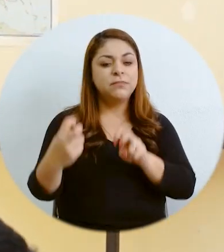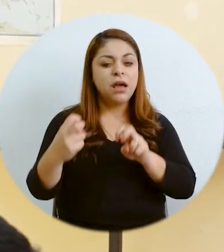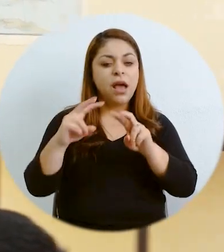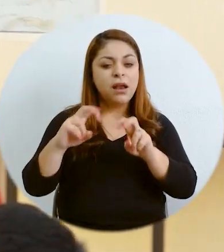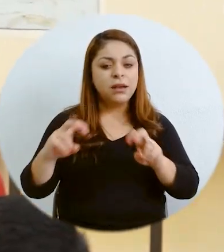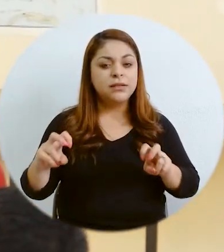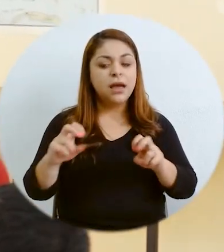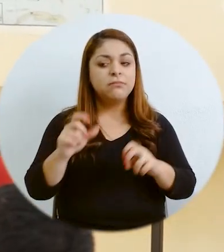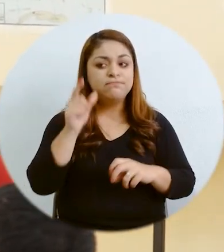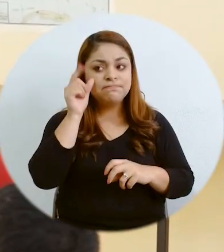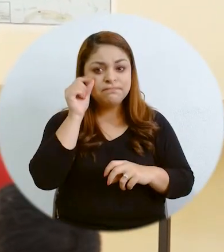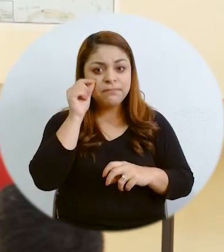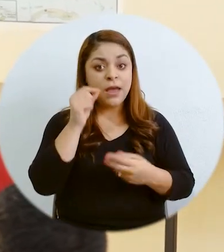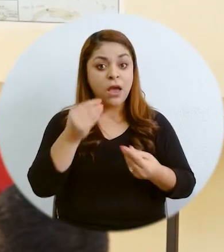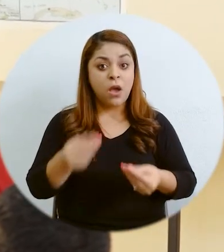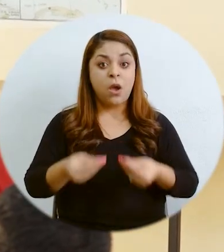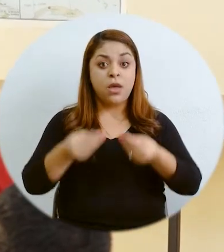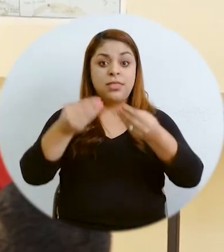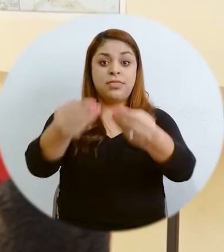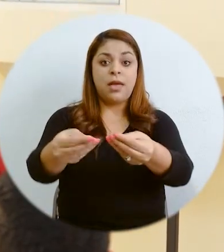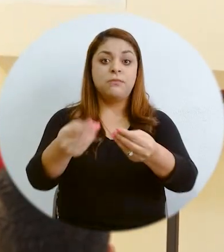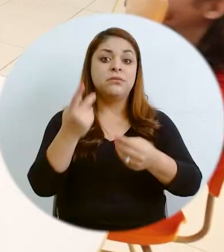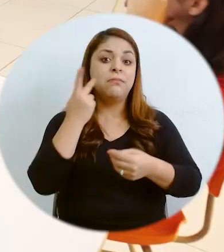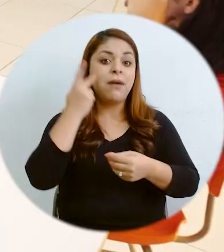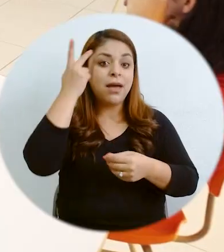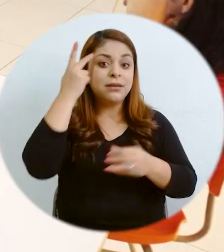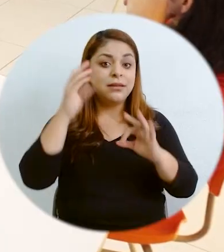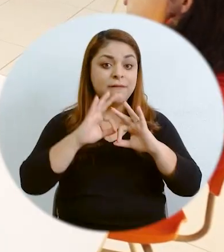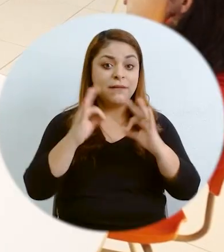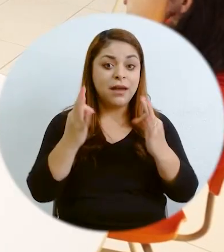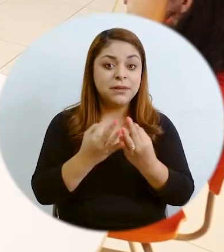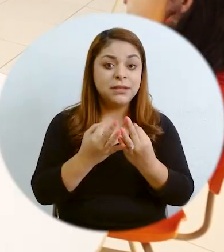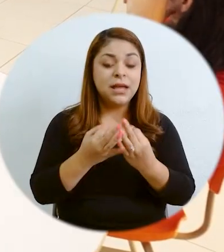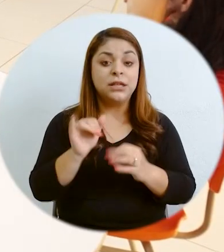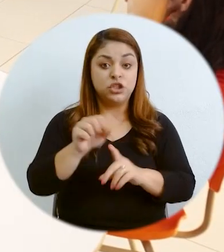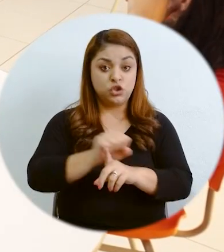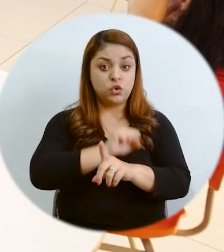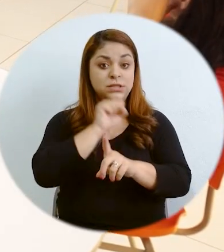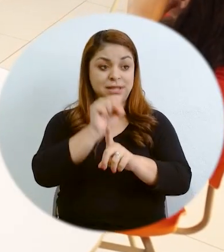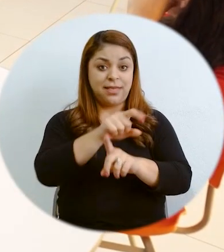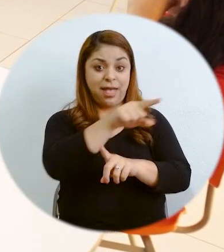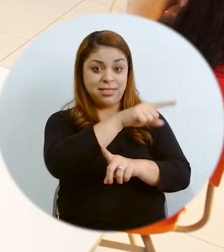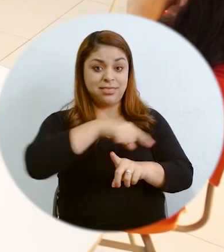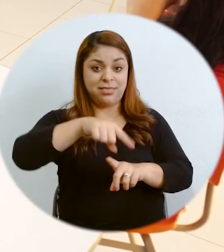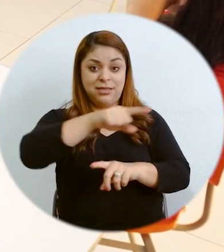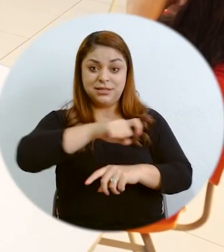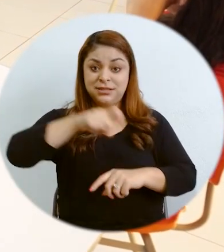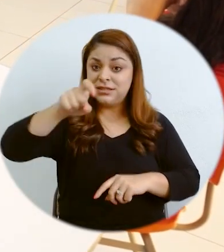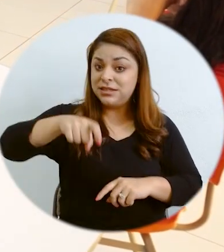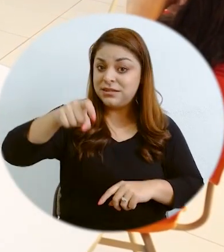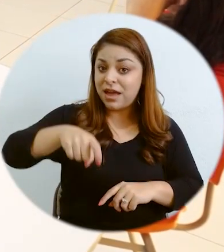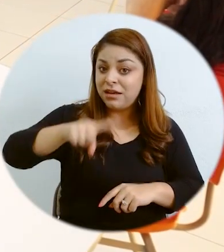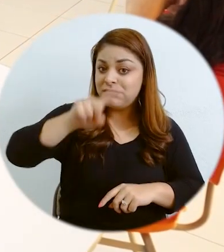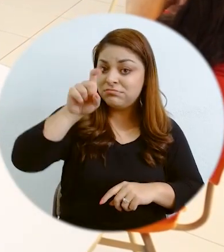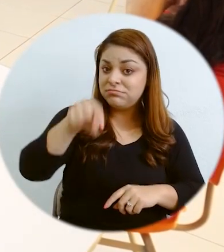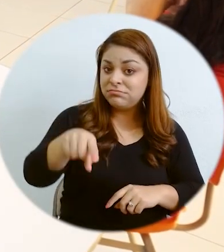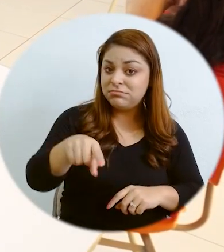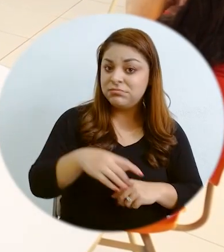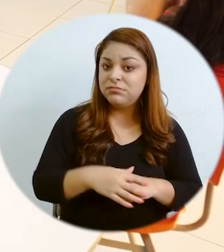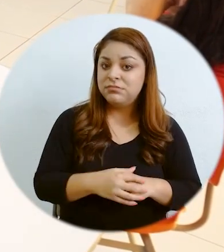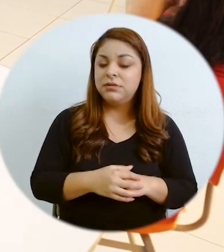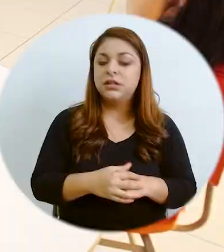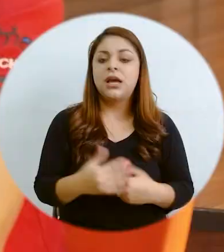sentarse, analizar si lo que estamos ofertando al padre de familia es lo que la sociedad está demandando, ¿verdad?